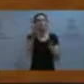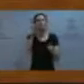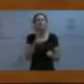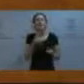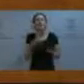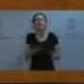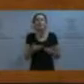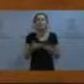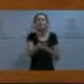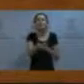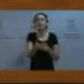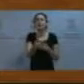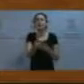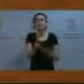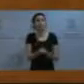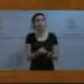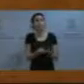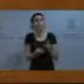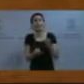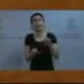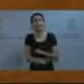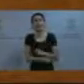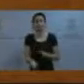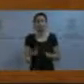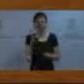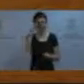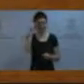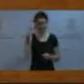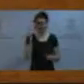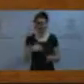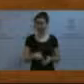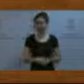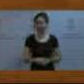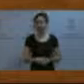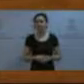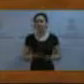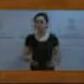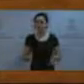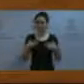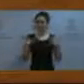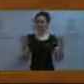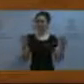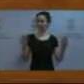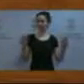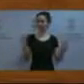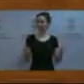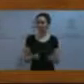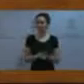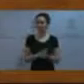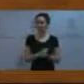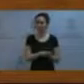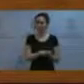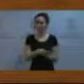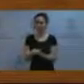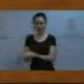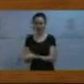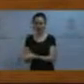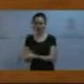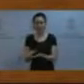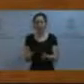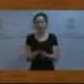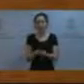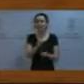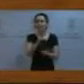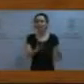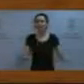futuro, si es que lo tiene, cosa que dudo. Nos sorprende de que se hable de falta